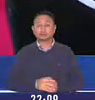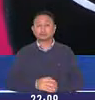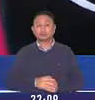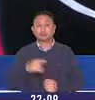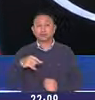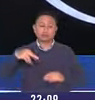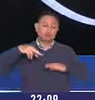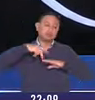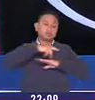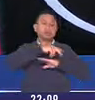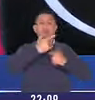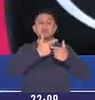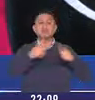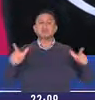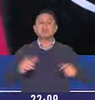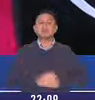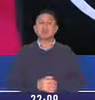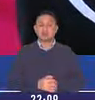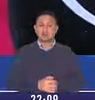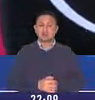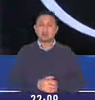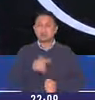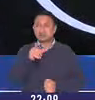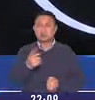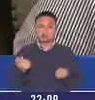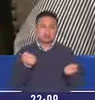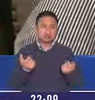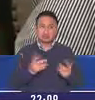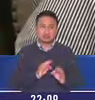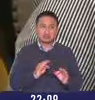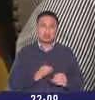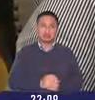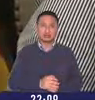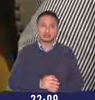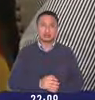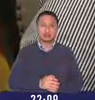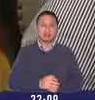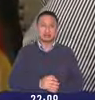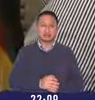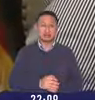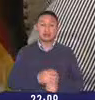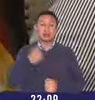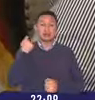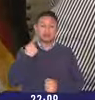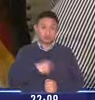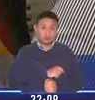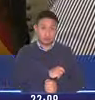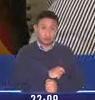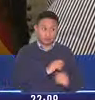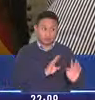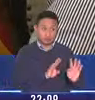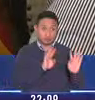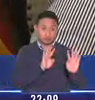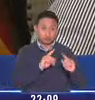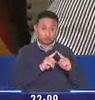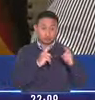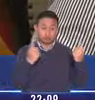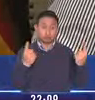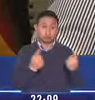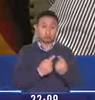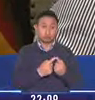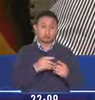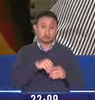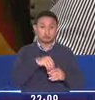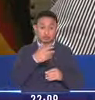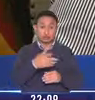que están caminando libremente y nadie en hace nada Nosotros estamos resguardando totalmente la parte